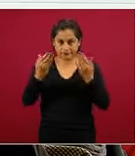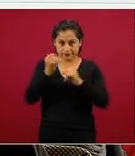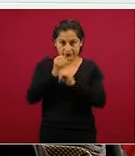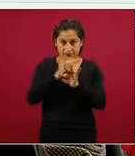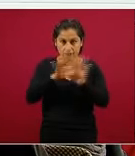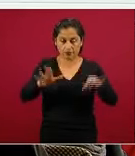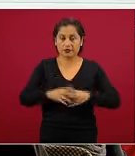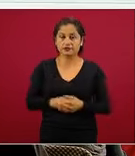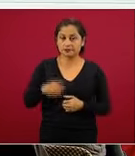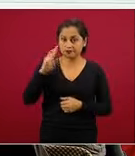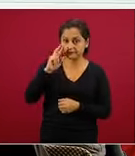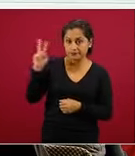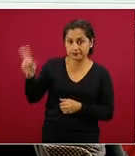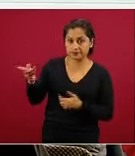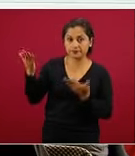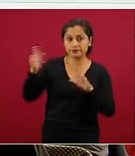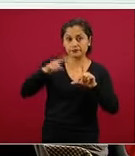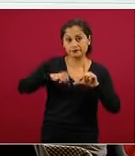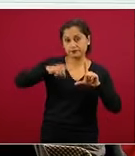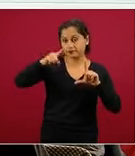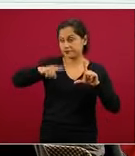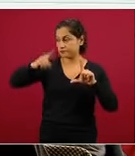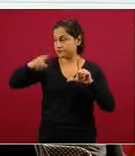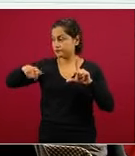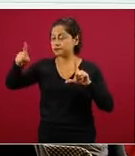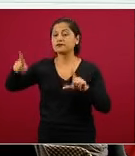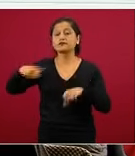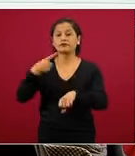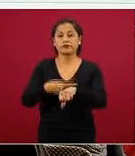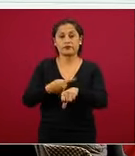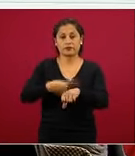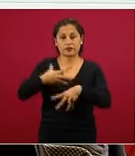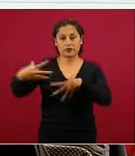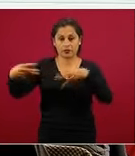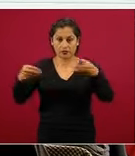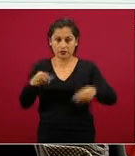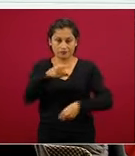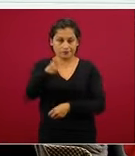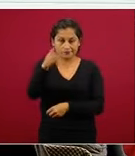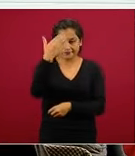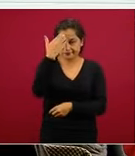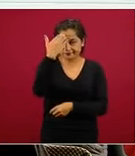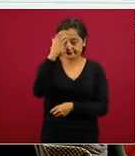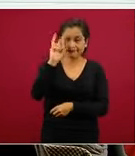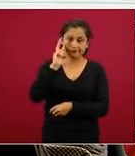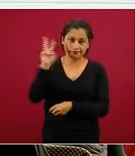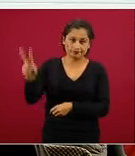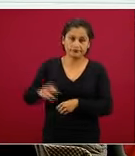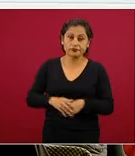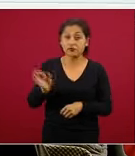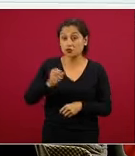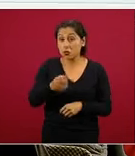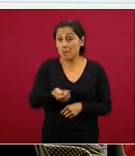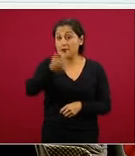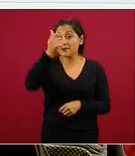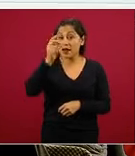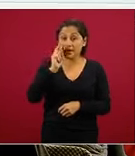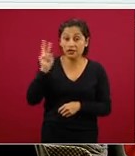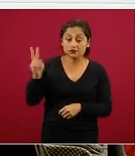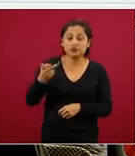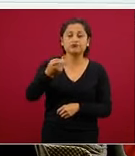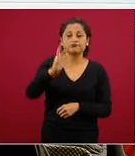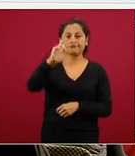curva epidémica, ya conocida por todas y todos. Quien es la primera vez que atiende esta conferencia de prensa, recuerden que la curva epidémica